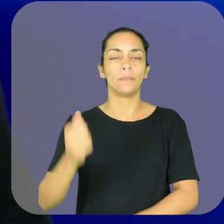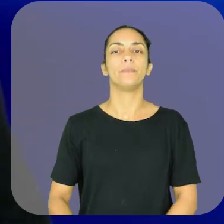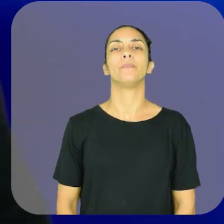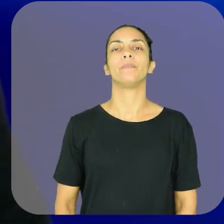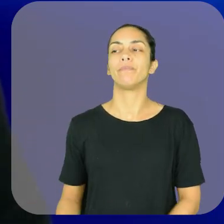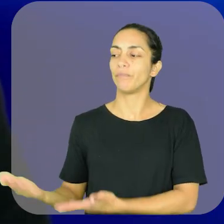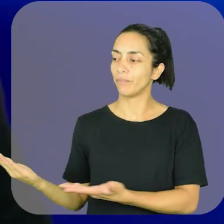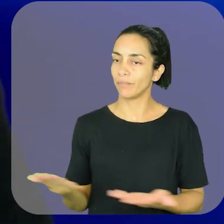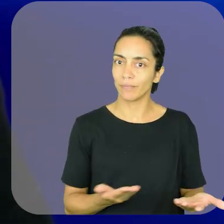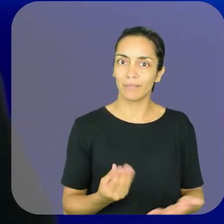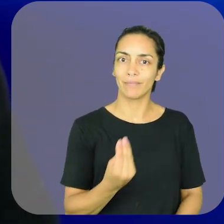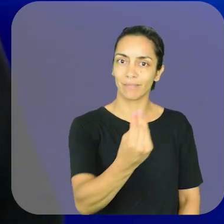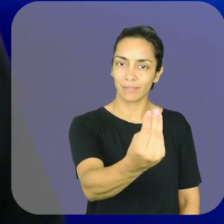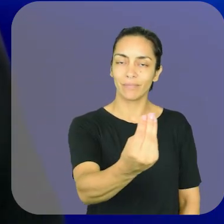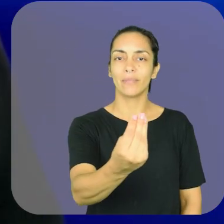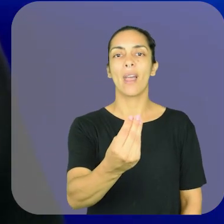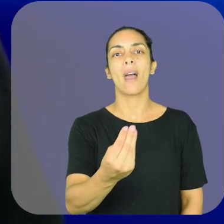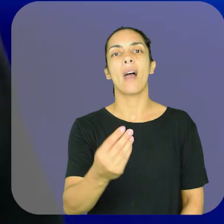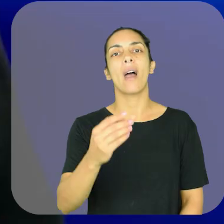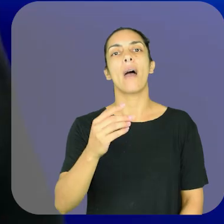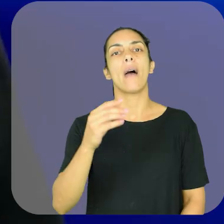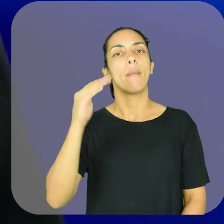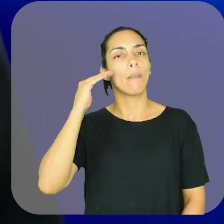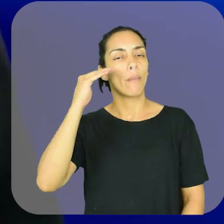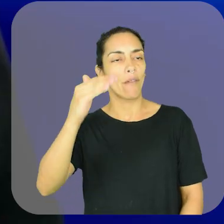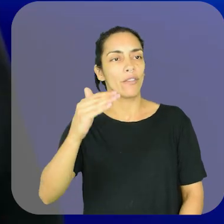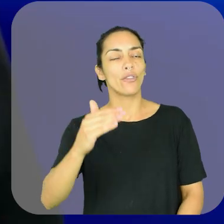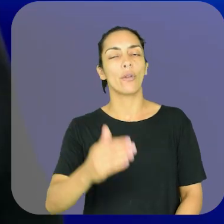Bien, adelante Leandro, te damos la palabra.